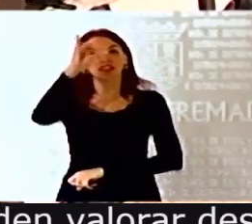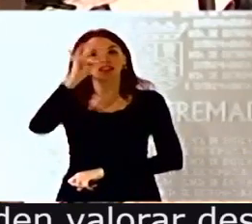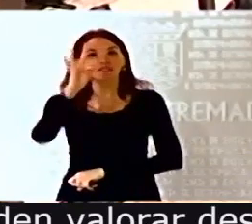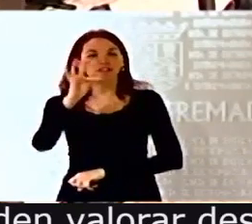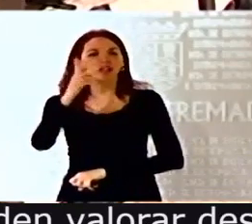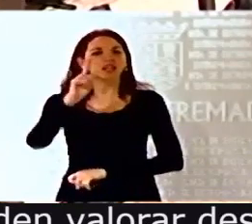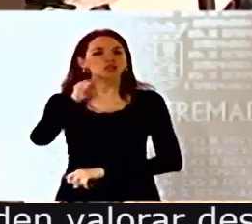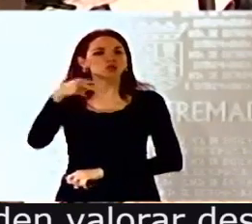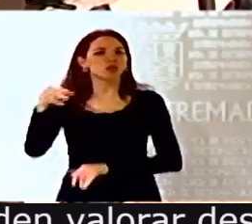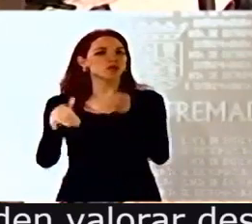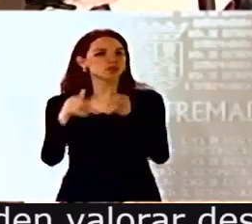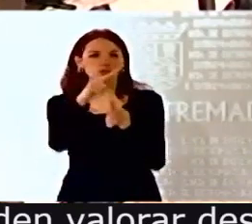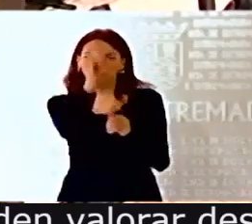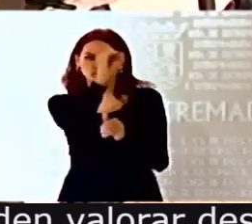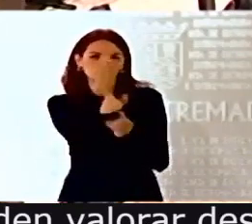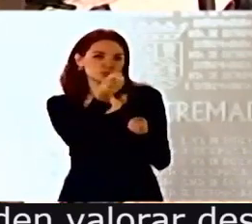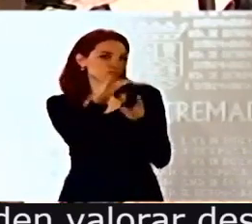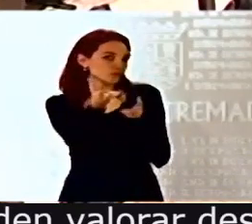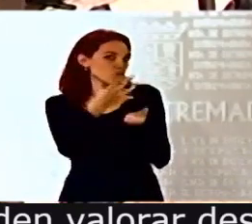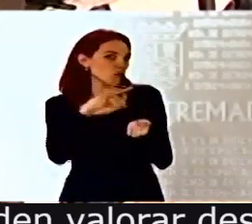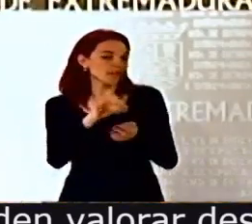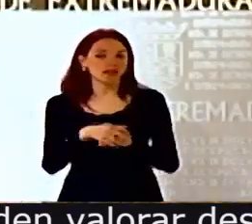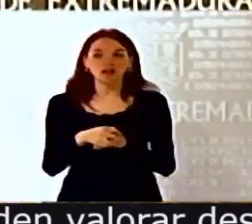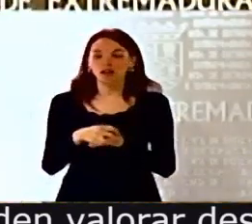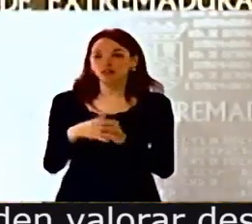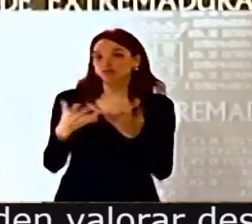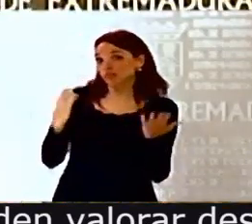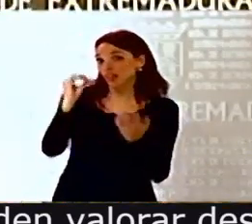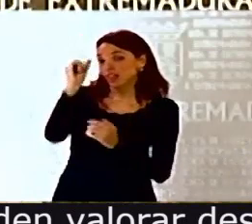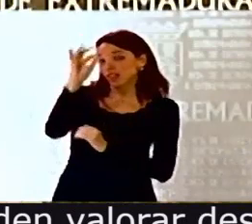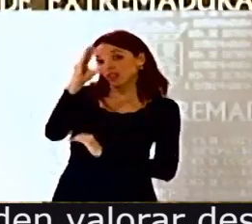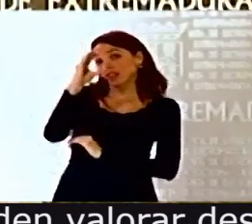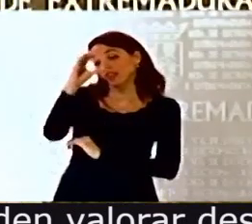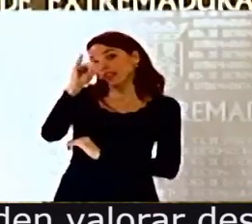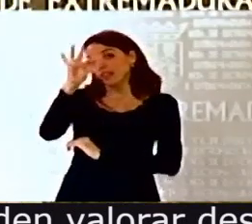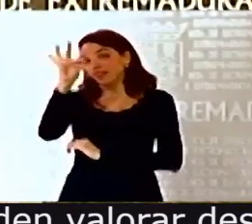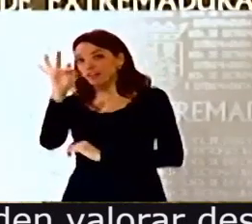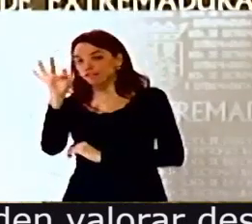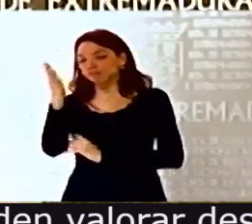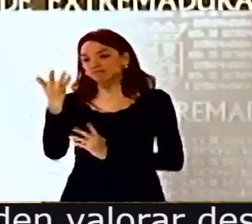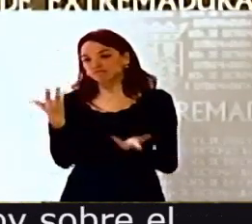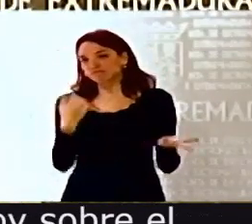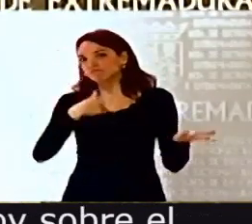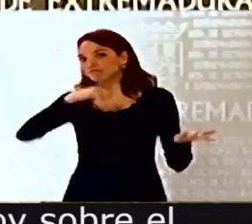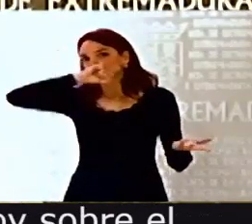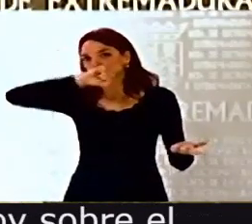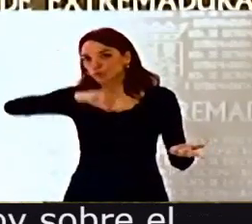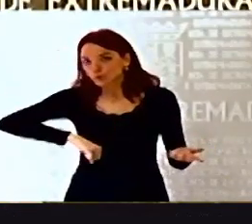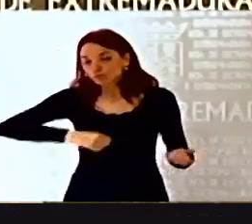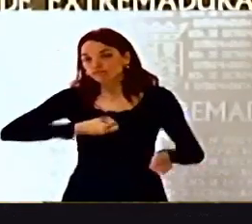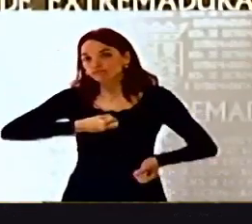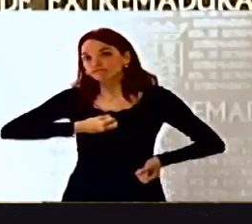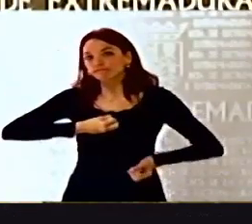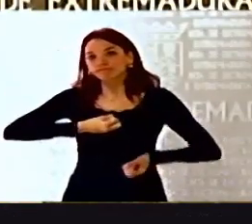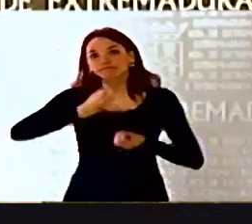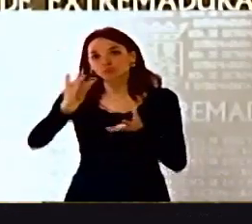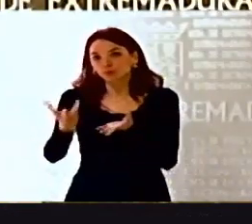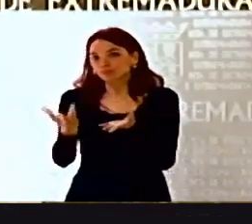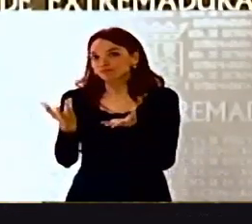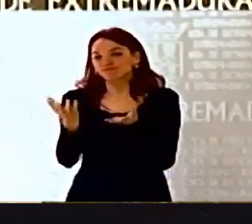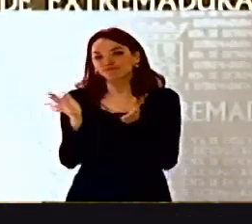electoral. ¿Y por qué la del CIS y no otras muchas? Yo no soy muy amante, como portavoz y responsable de la comunicación del Gobierno,